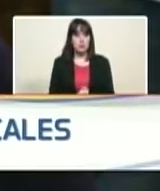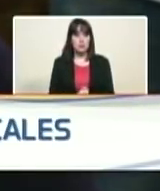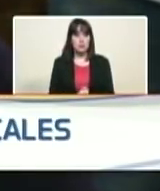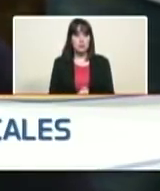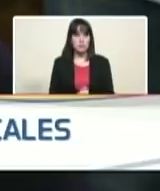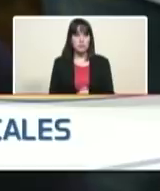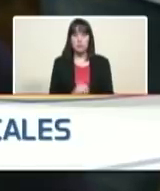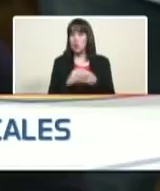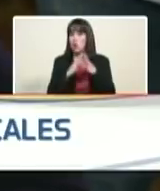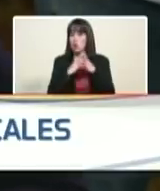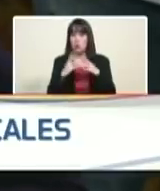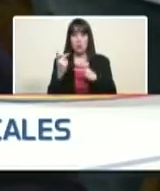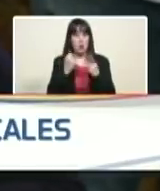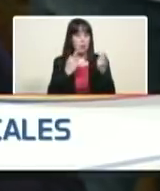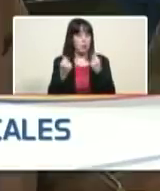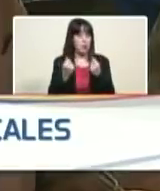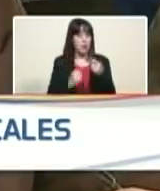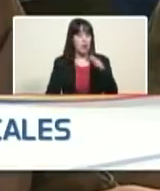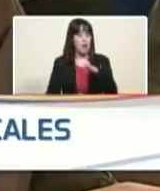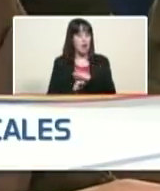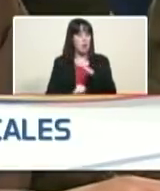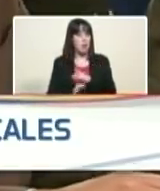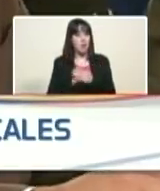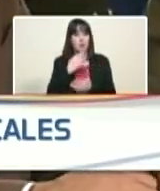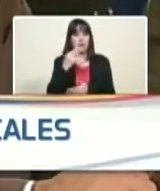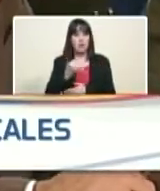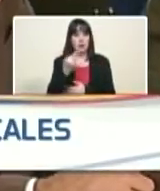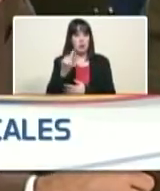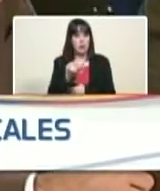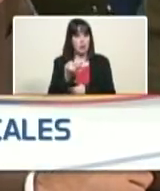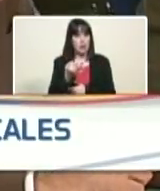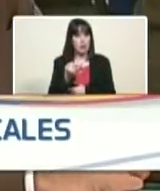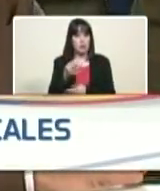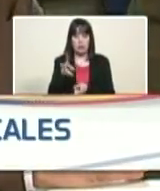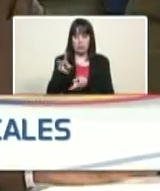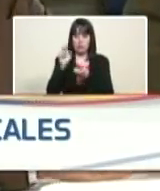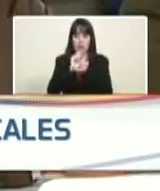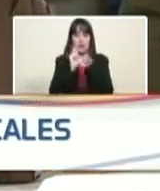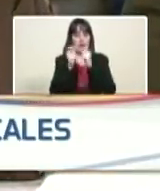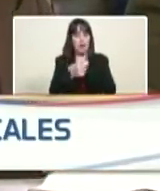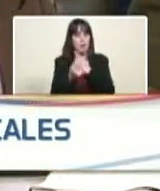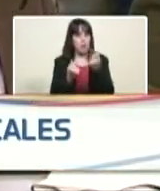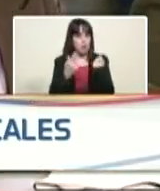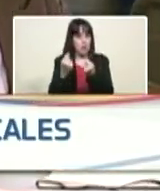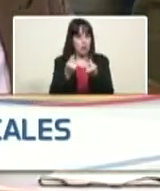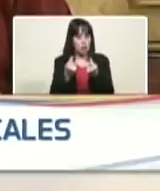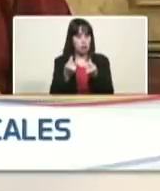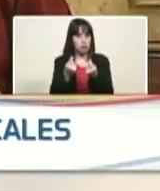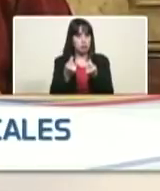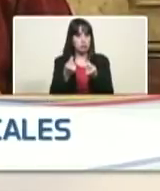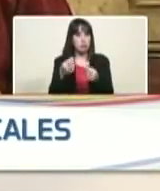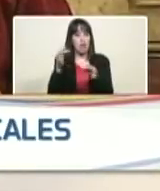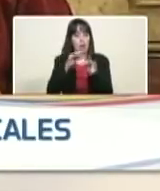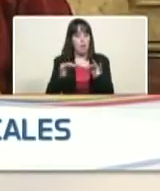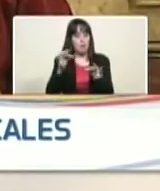Toda la moneda tenga respaldo real en ingreso, en divisas convertibles y en petro.